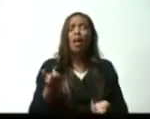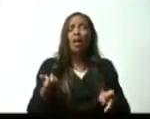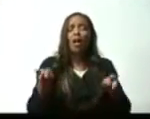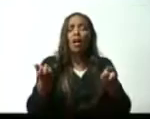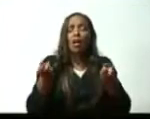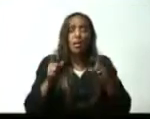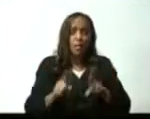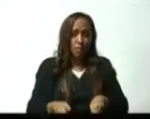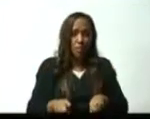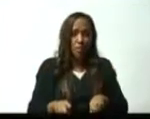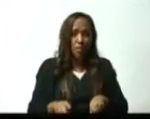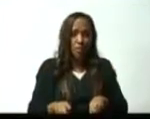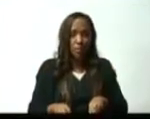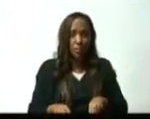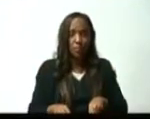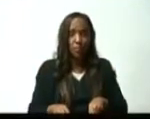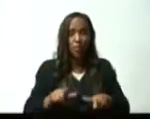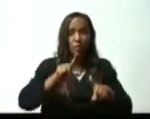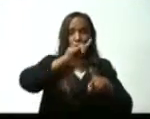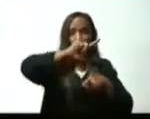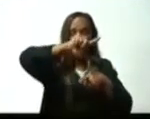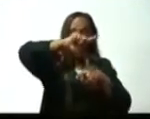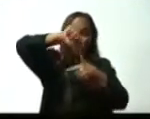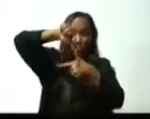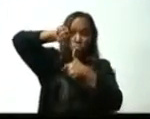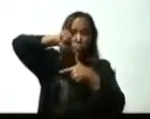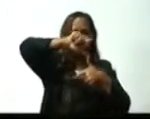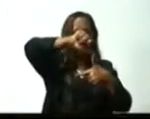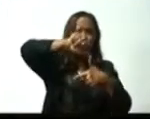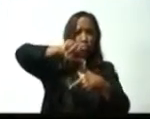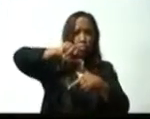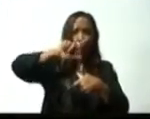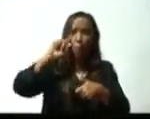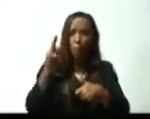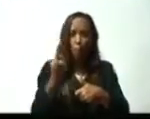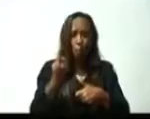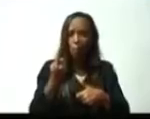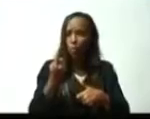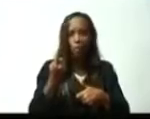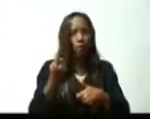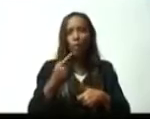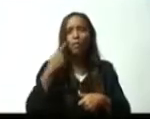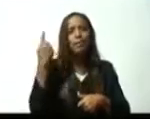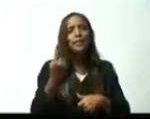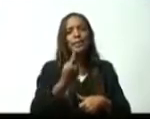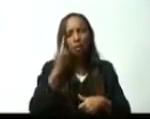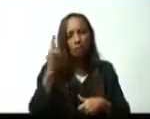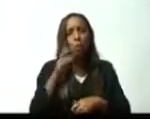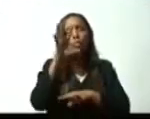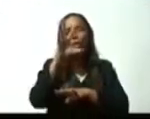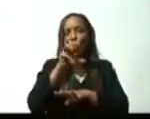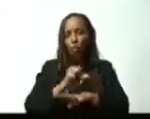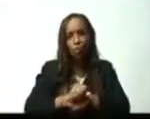porque lamentablemente hoy en día los funcionarios lo que buscamos es cámara antes